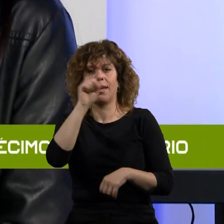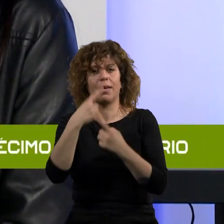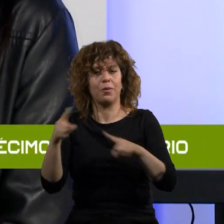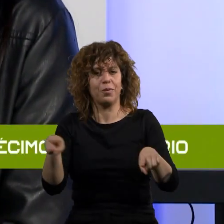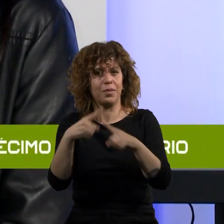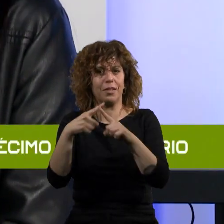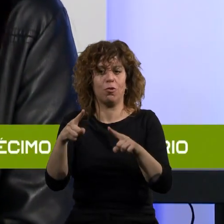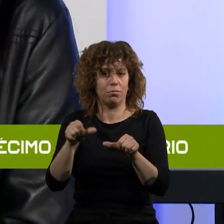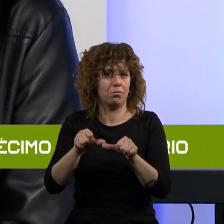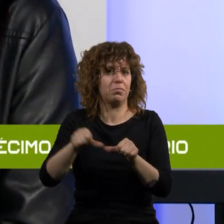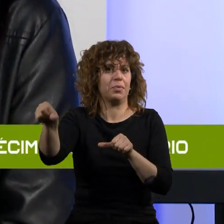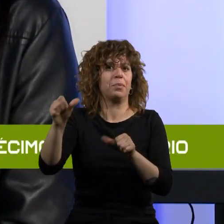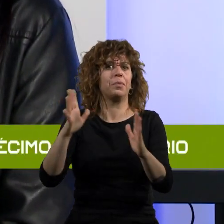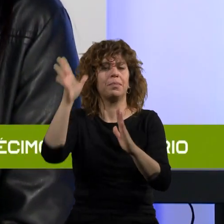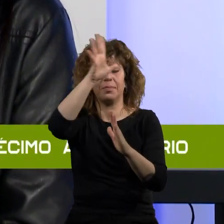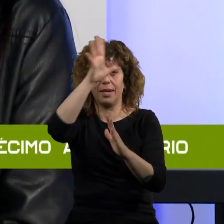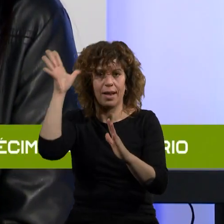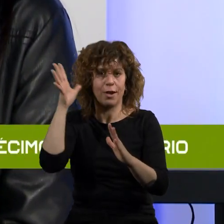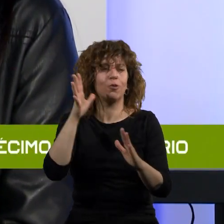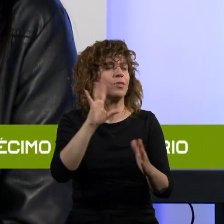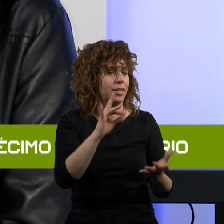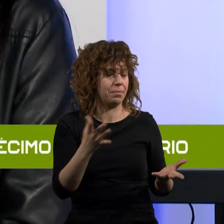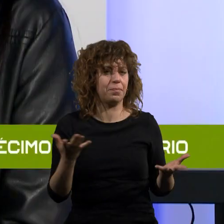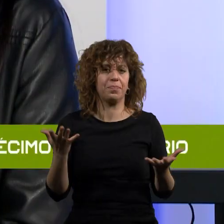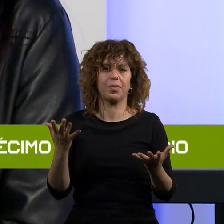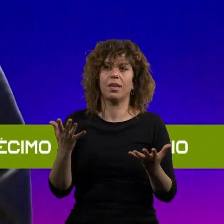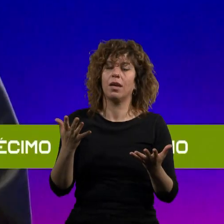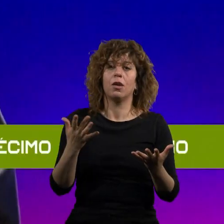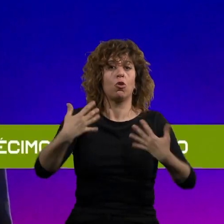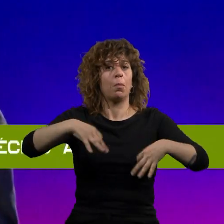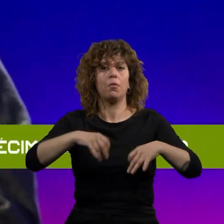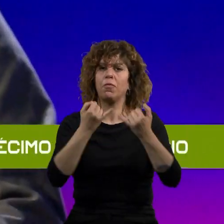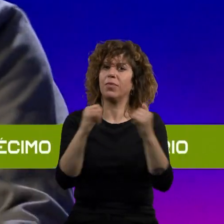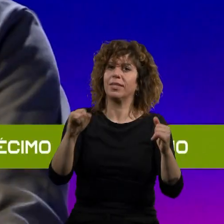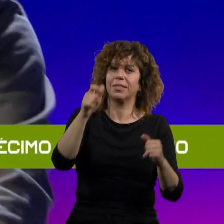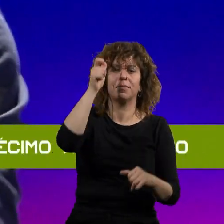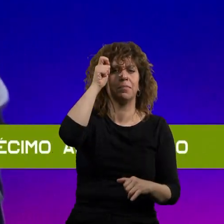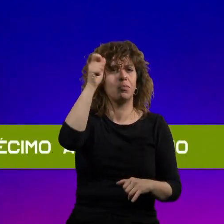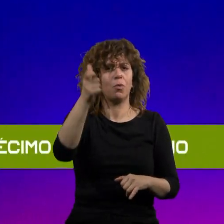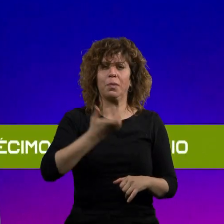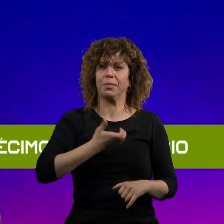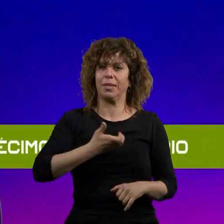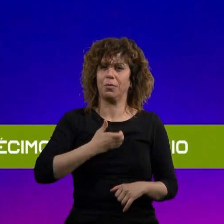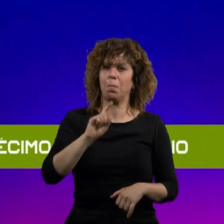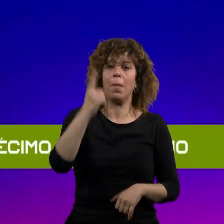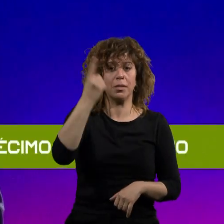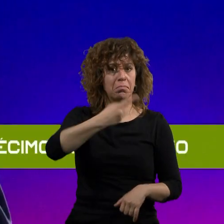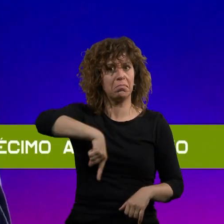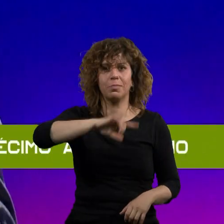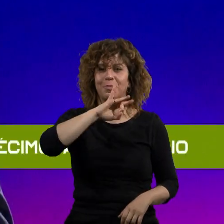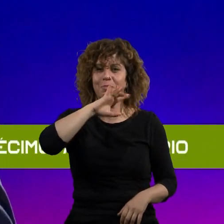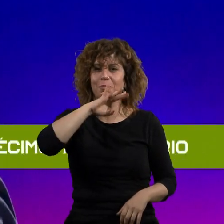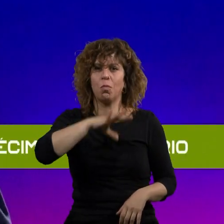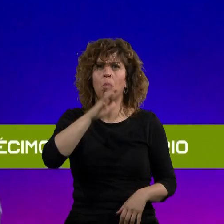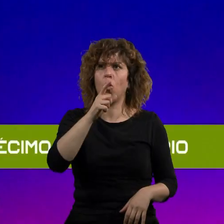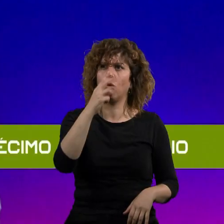por delante en todo el verano, Sí. como comentabas. Suelen ser muchas fiestas de pueblos, casi todos nos suelen llamar ayuntamientos. Estamos muy contentos, la verdad, porque